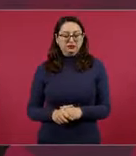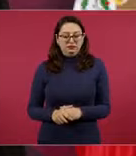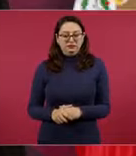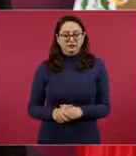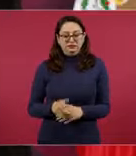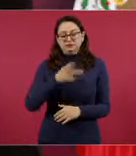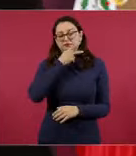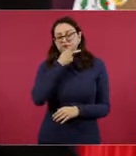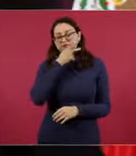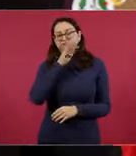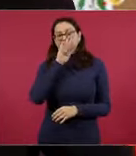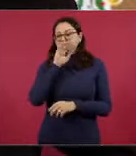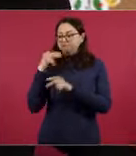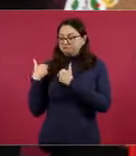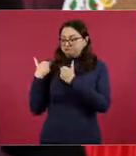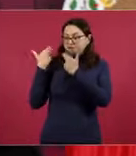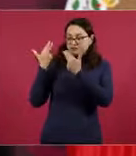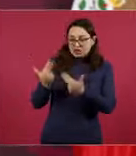dejaron mis padres